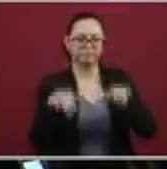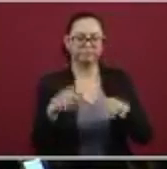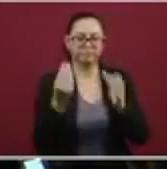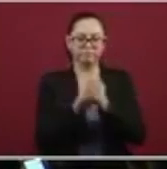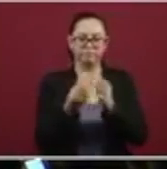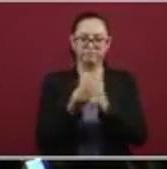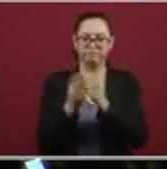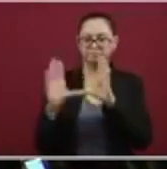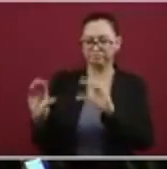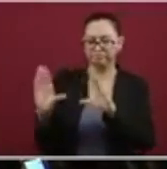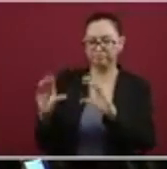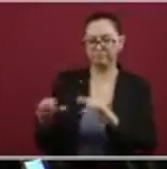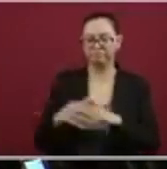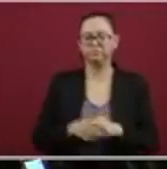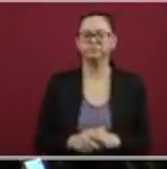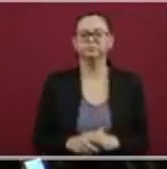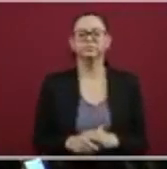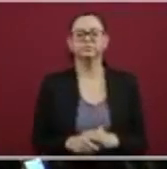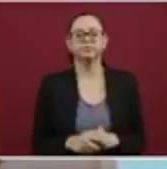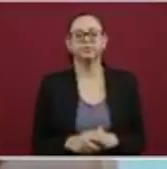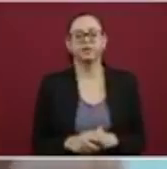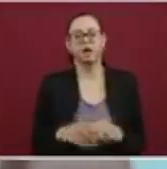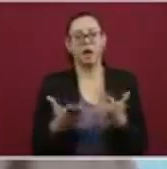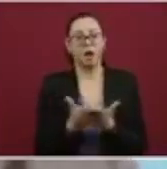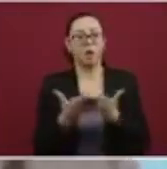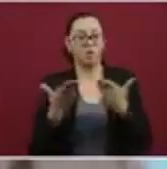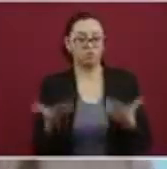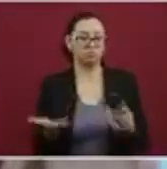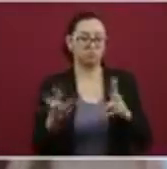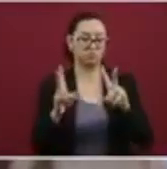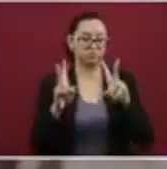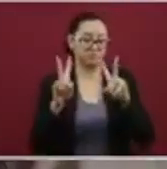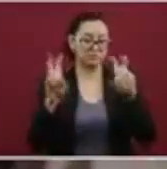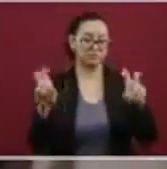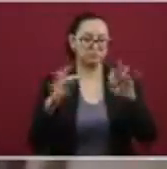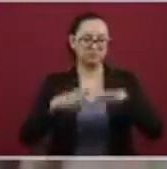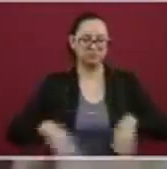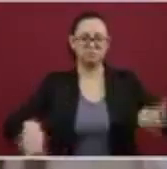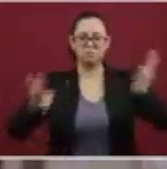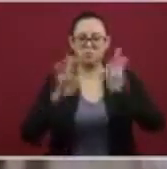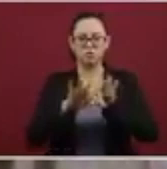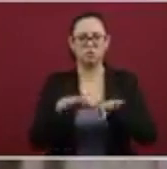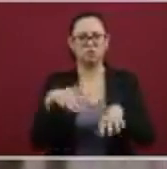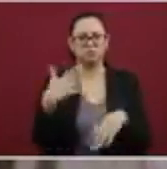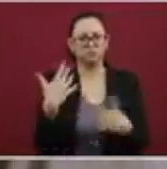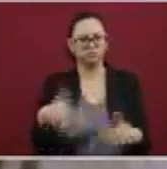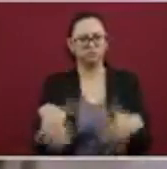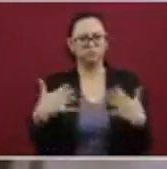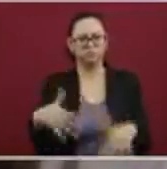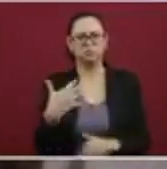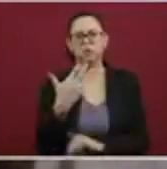actividades productivas. Este es un dato muy relevante, un dato significativo. El